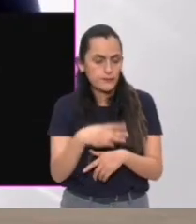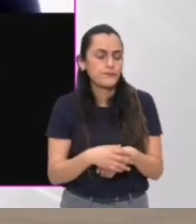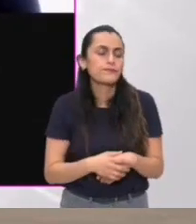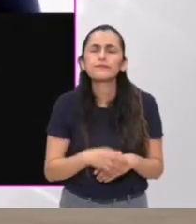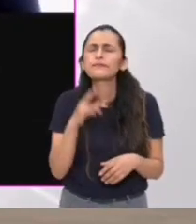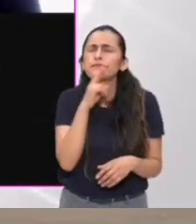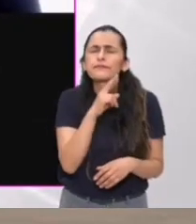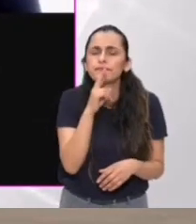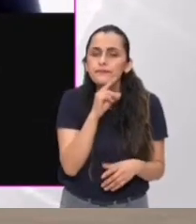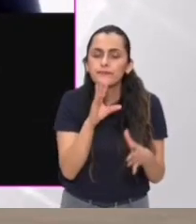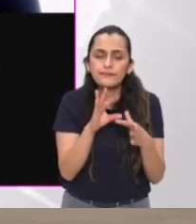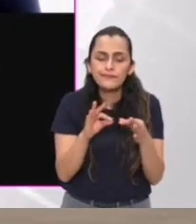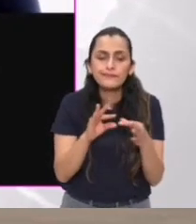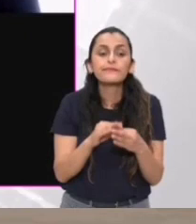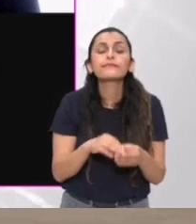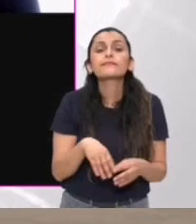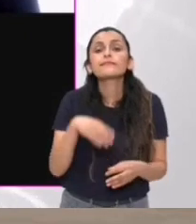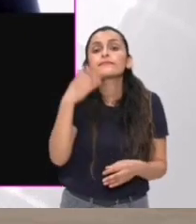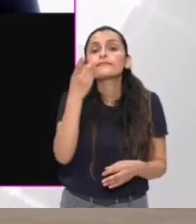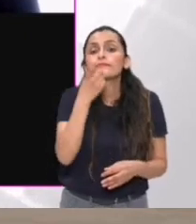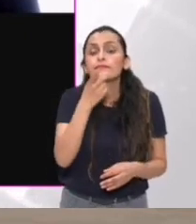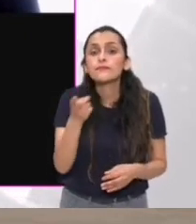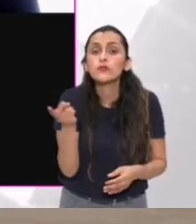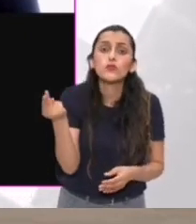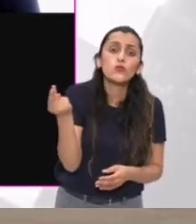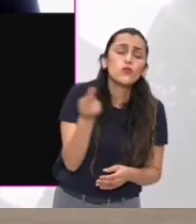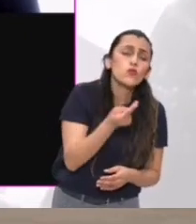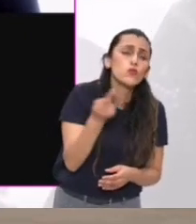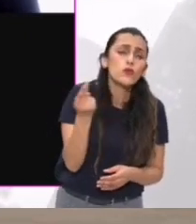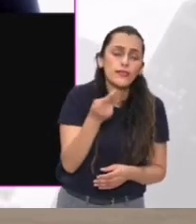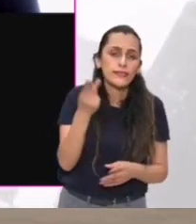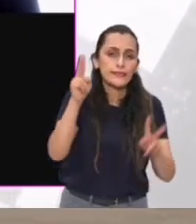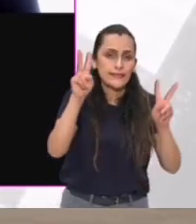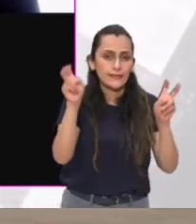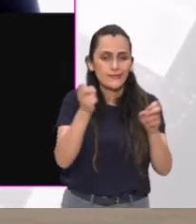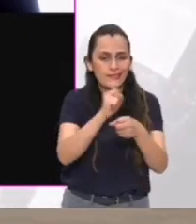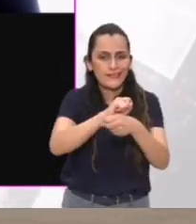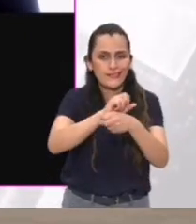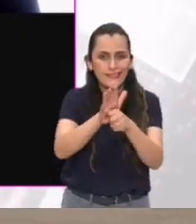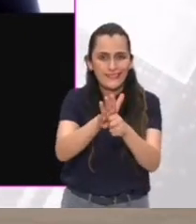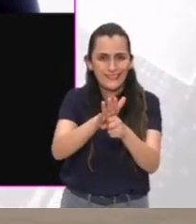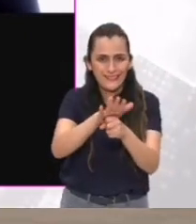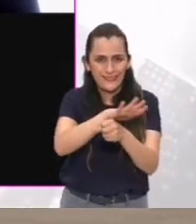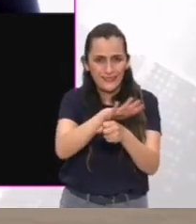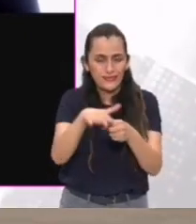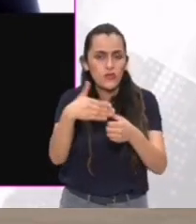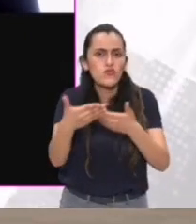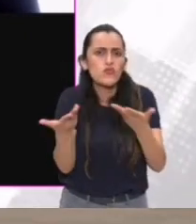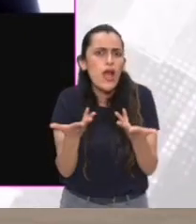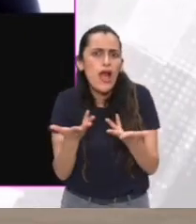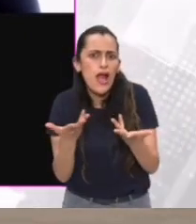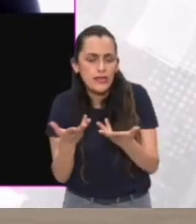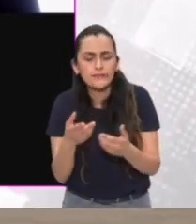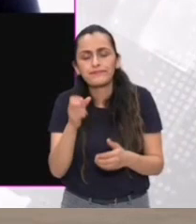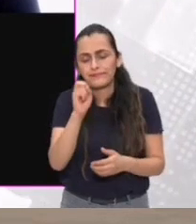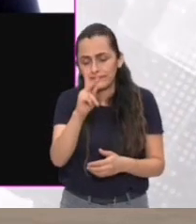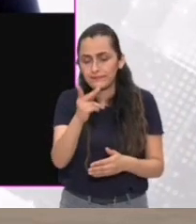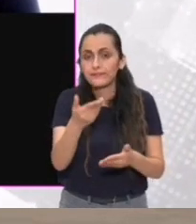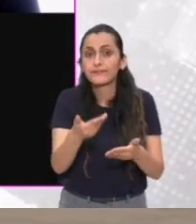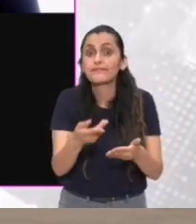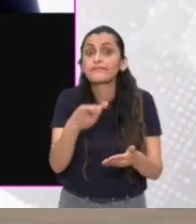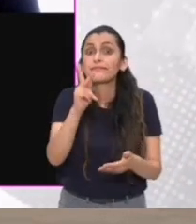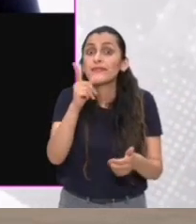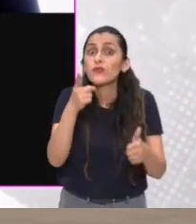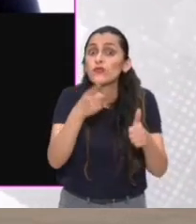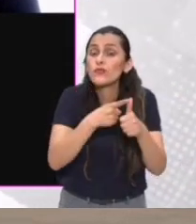Rápidamente, se ha estado hablando mucho de la urgencia de este tema, de esta crisis sanitaria, de cómo resolverla, pero hay una prioridad de la